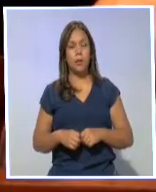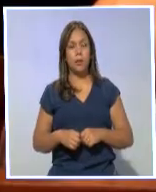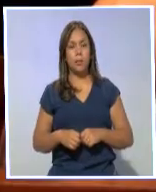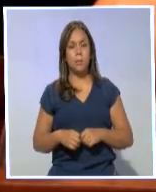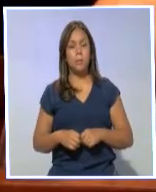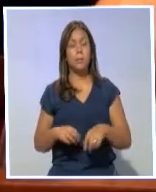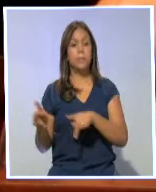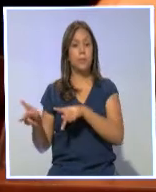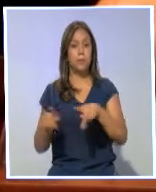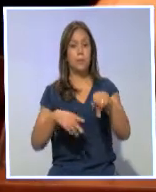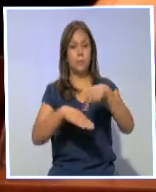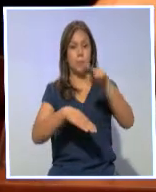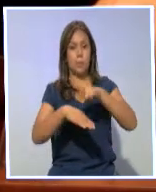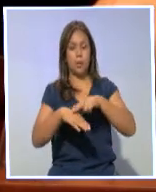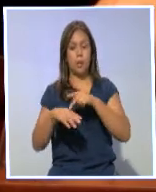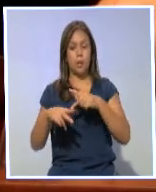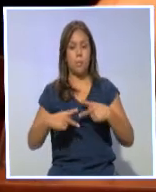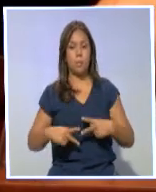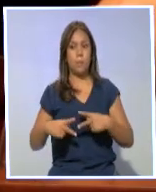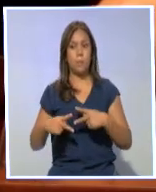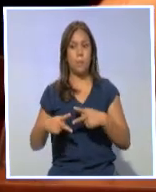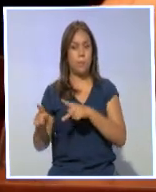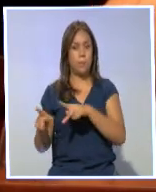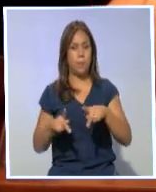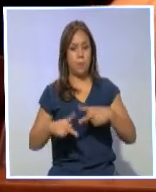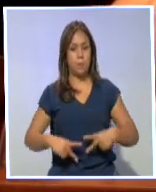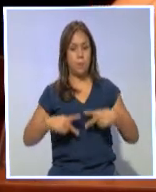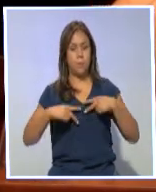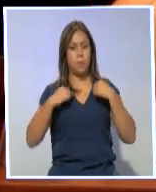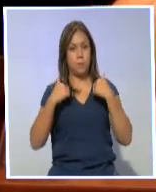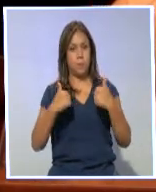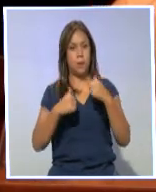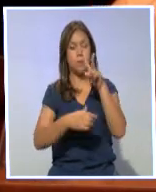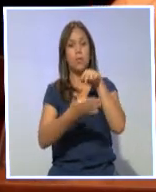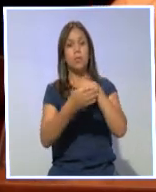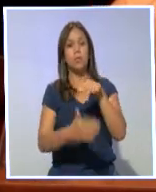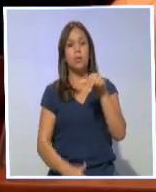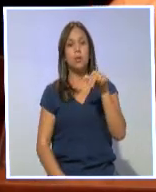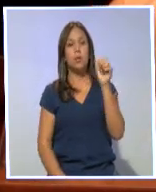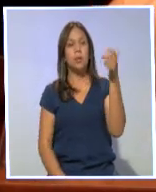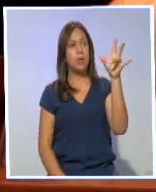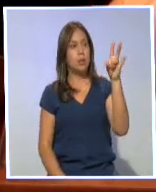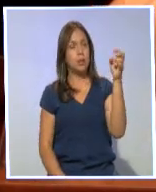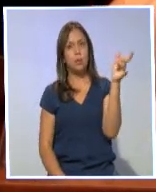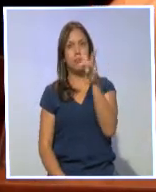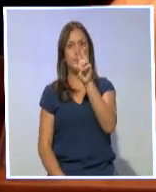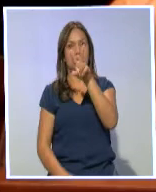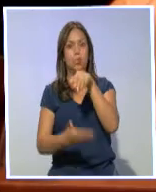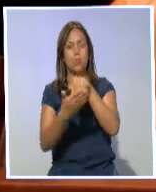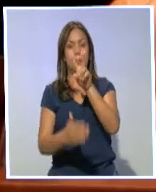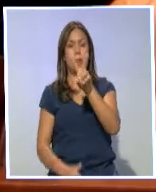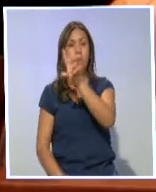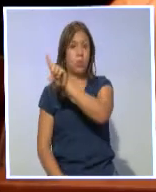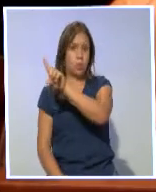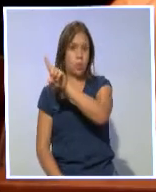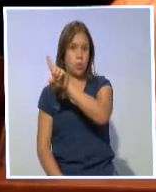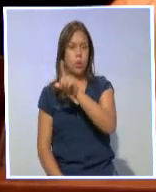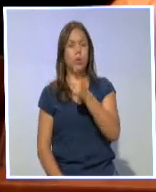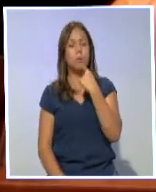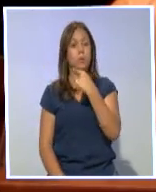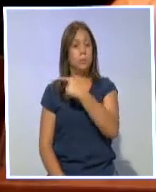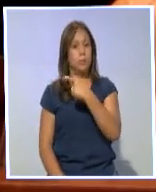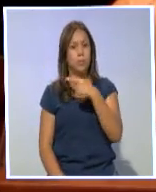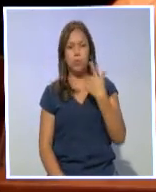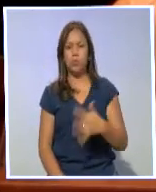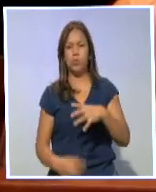En el Plan Nacional del Buen Vivir del 2017 al 2021 y se enmarcan